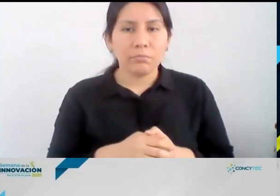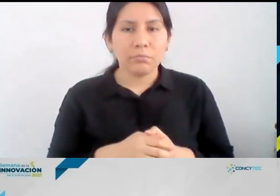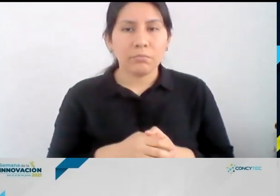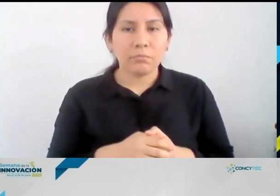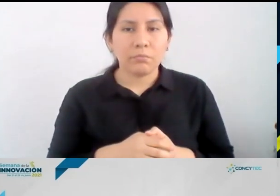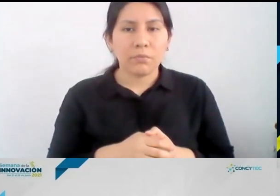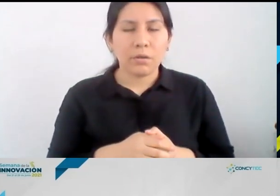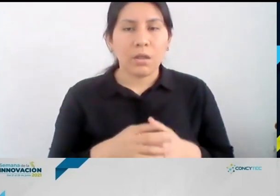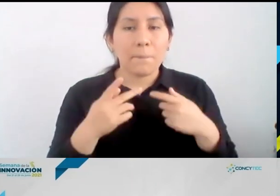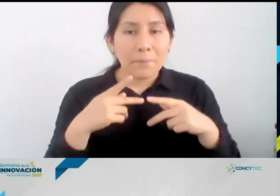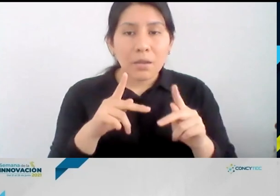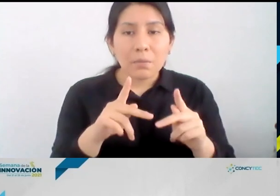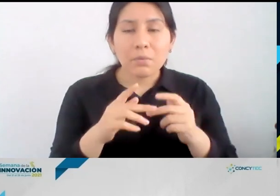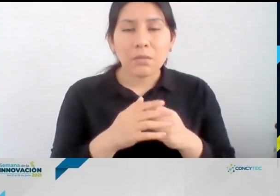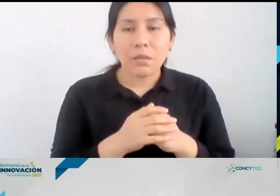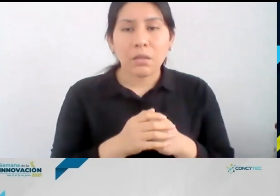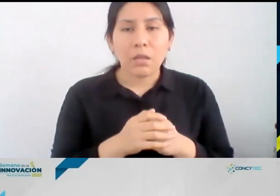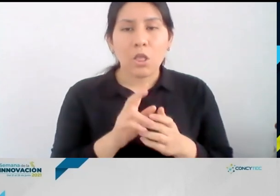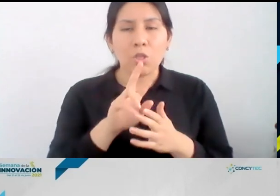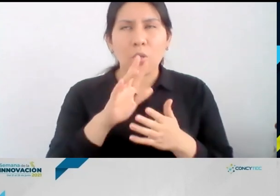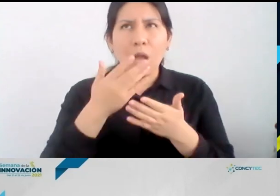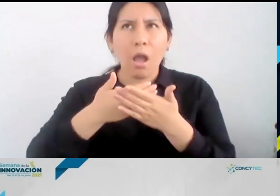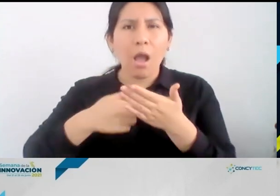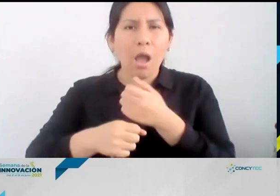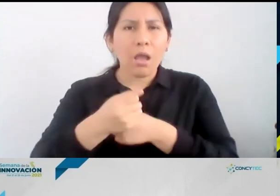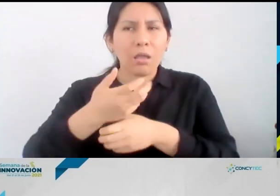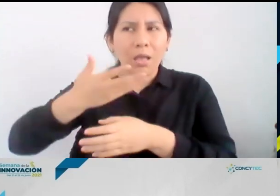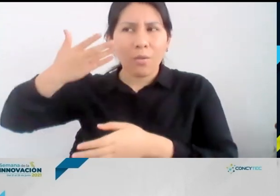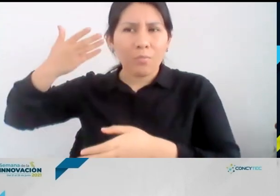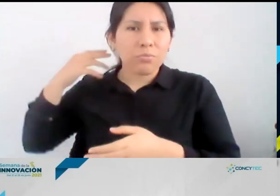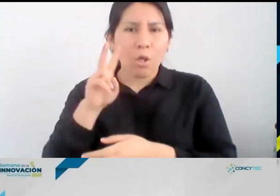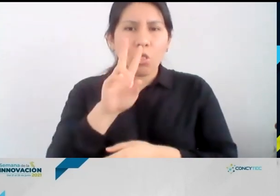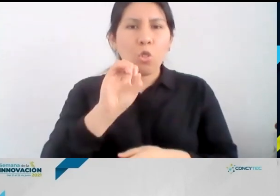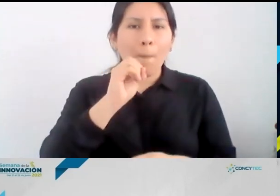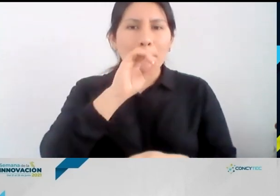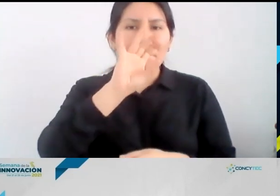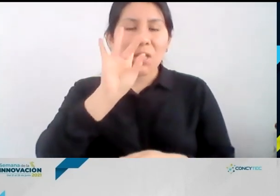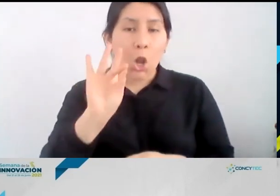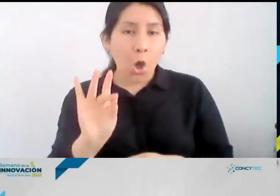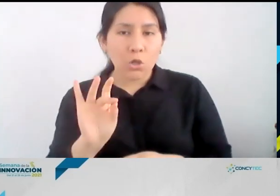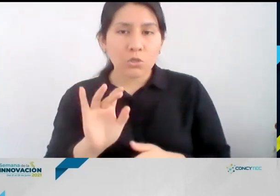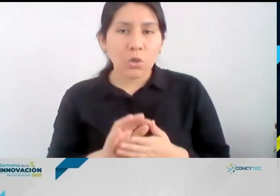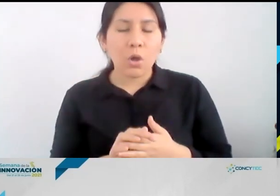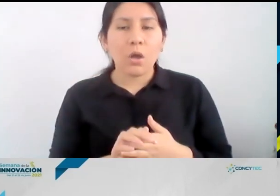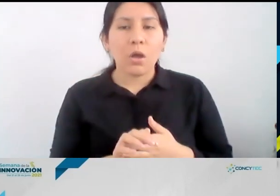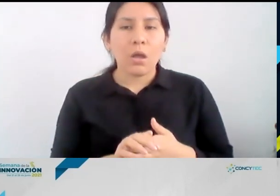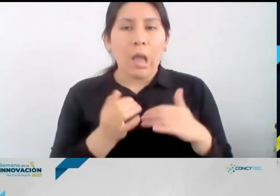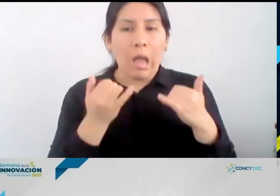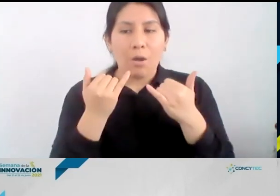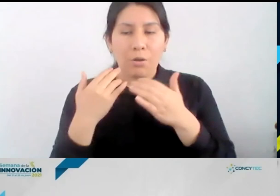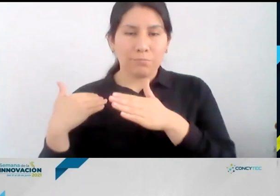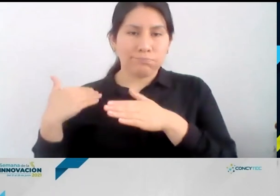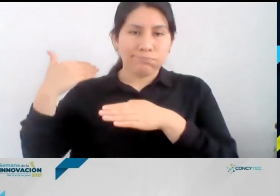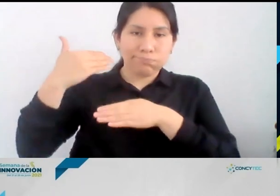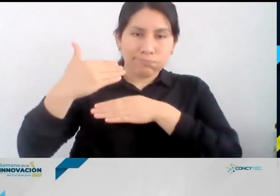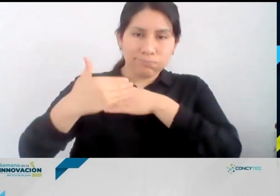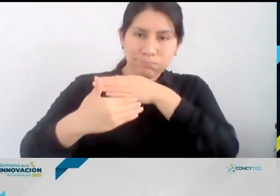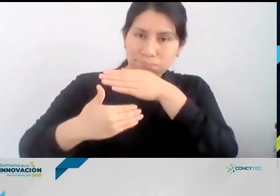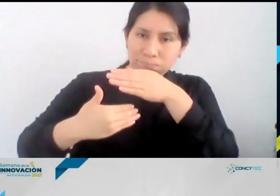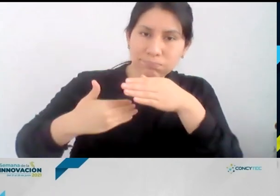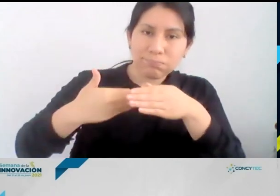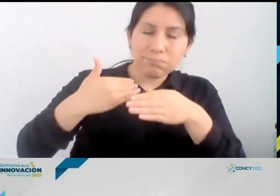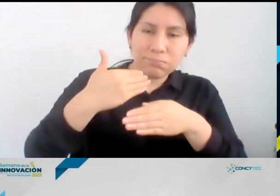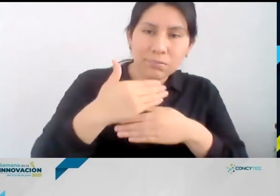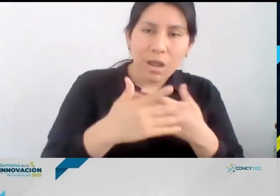que hicimos en el 2008 a un instrumento que ya teníamos, pero que no estaba mapeado, pero, digamos, gracias a la